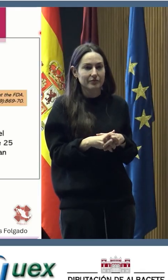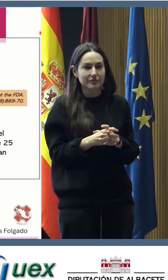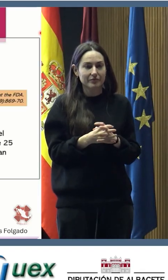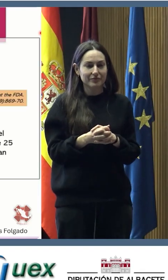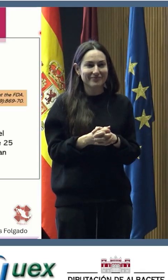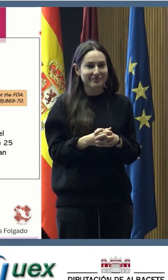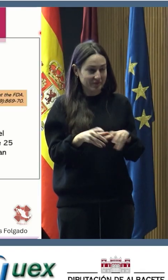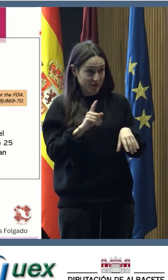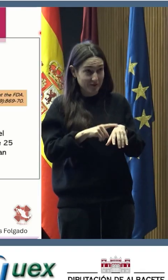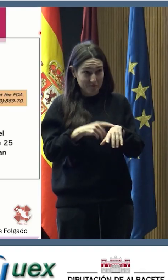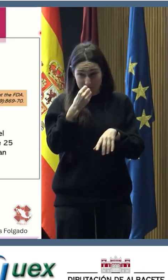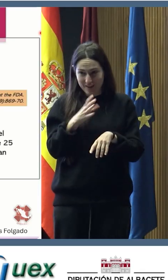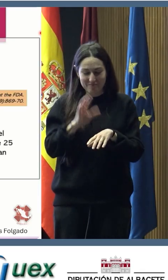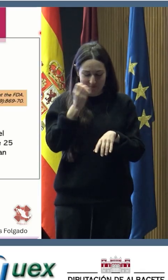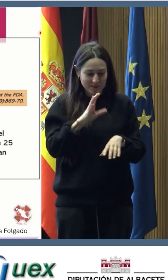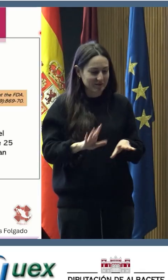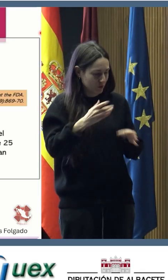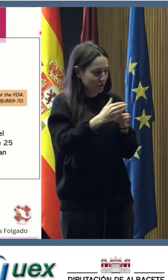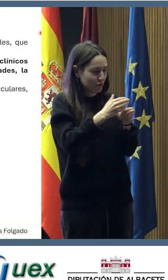Voy bien, voy bien.